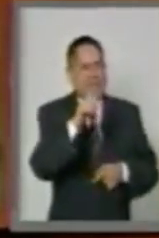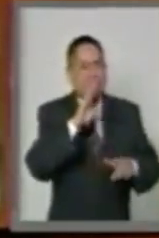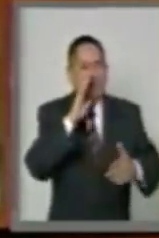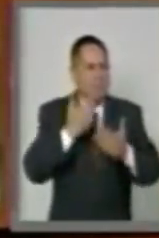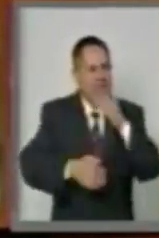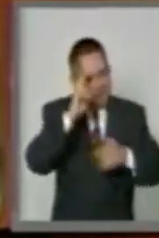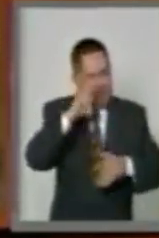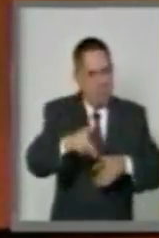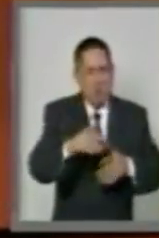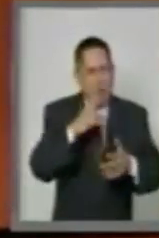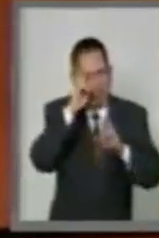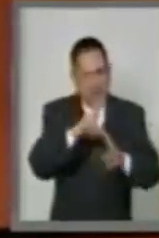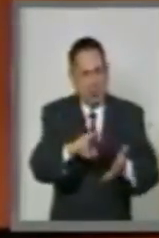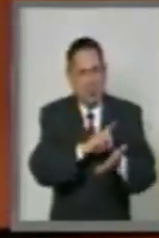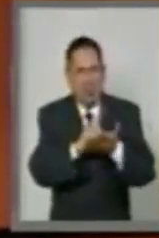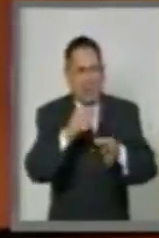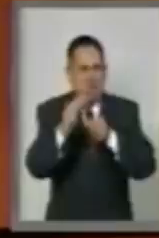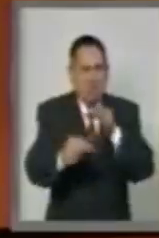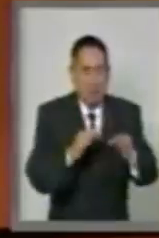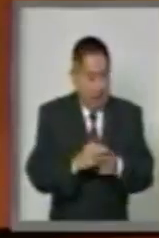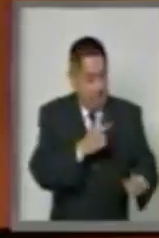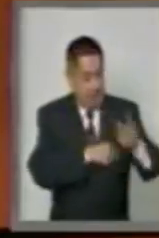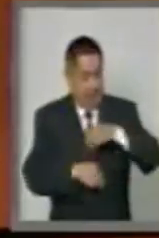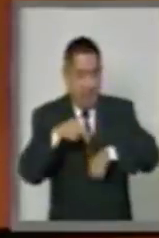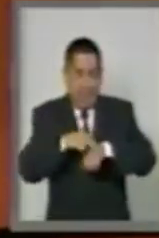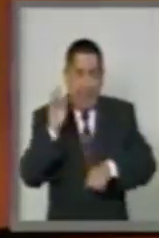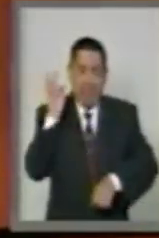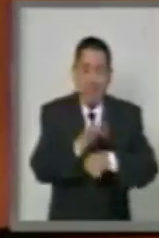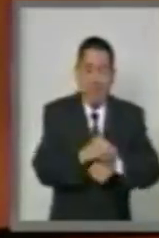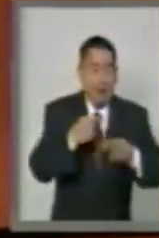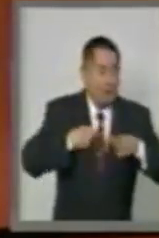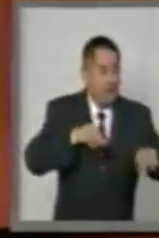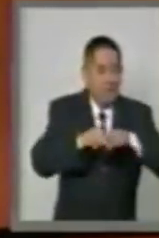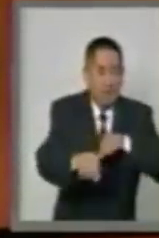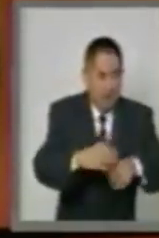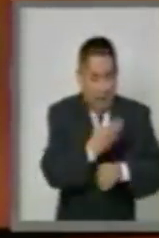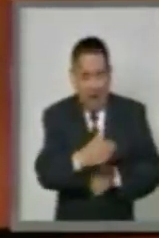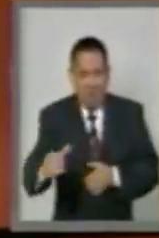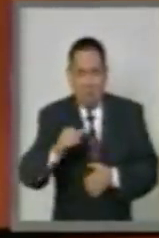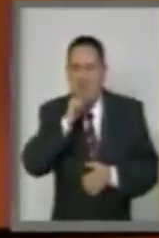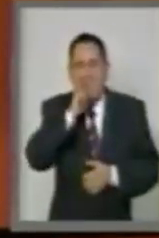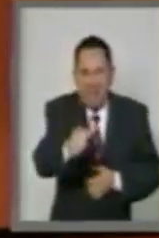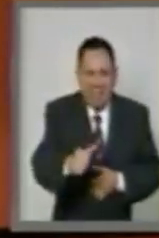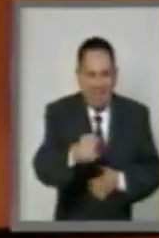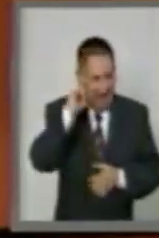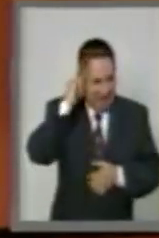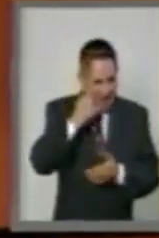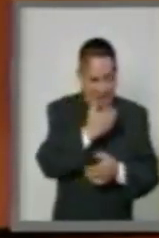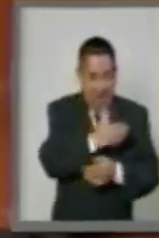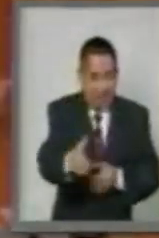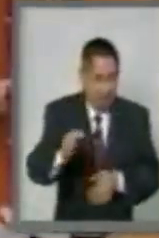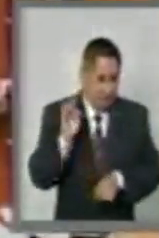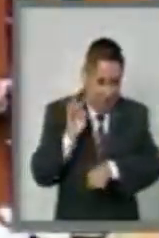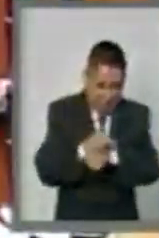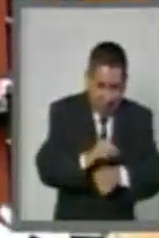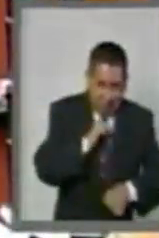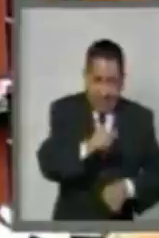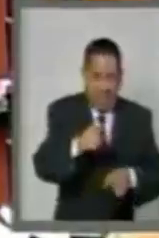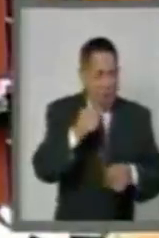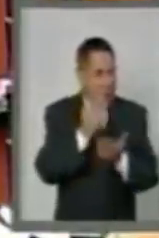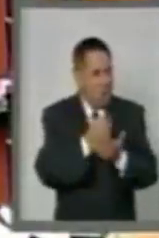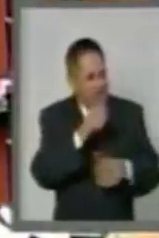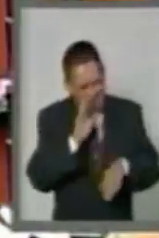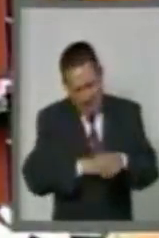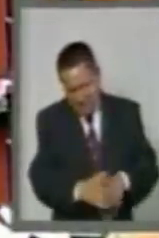violó sus principios, y en lugar de venir aquí a defender a los trabajadores del campo y a los campesinos que están en la